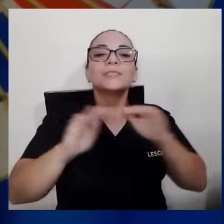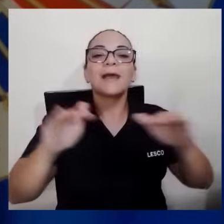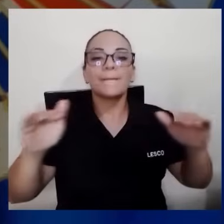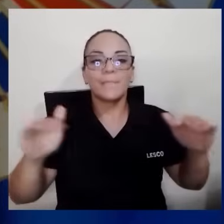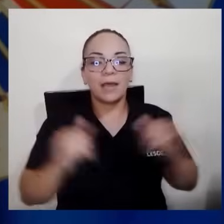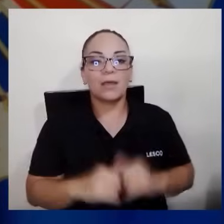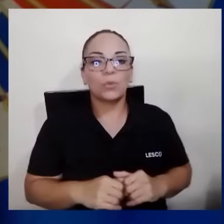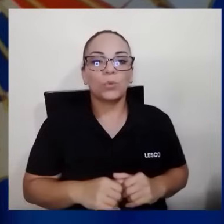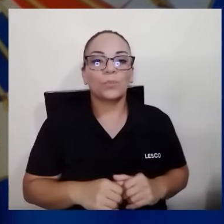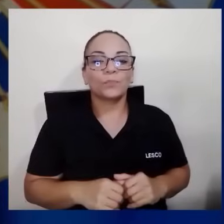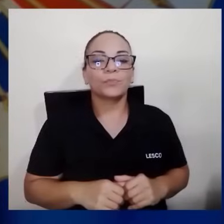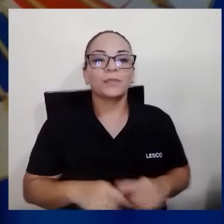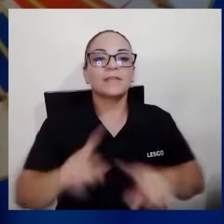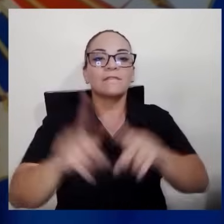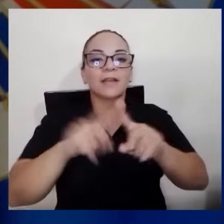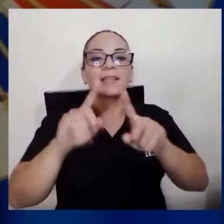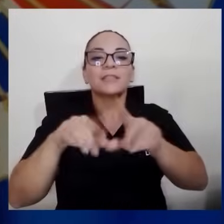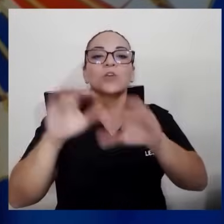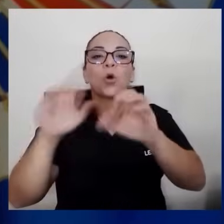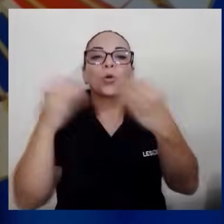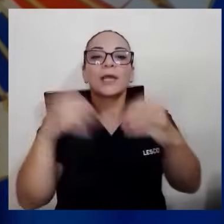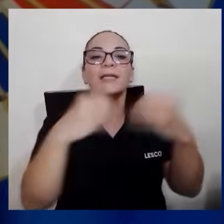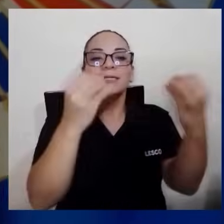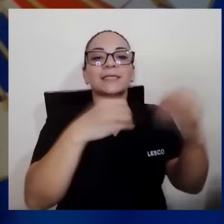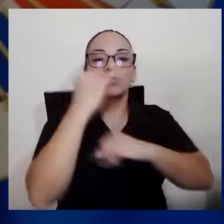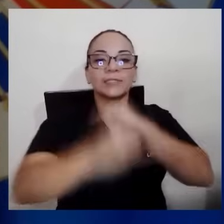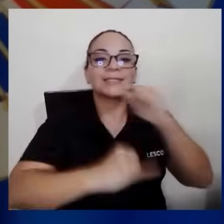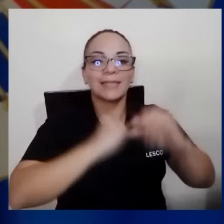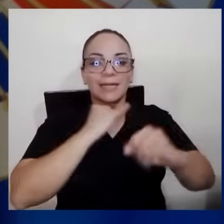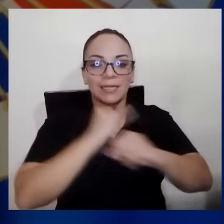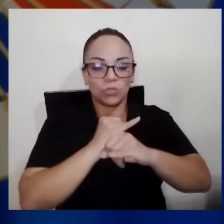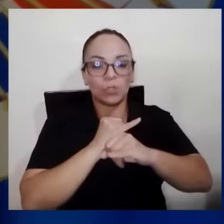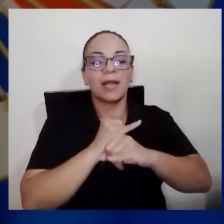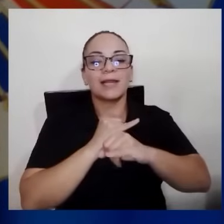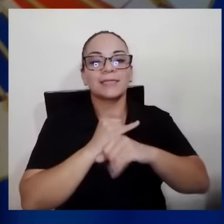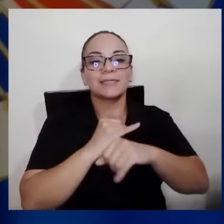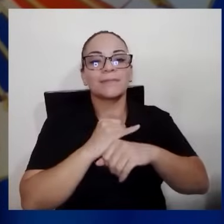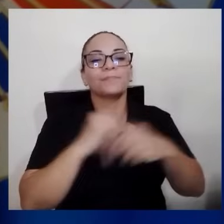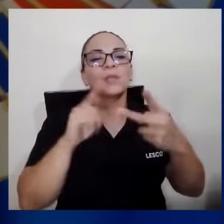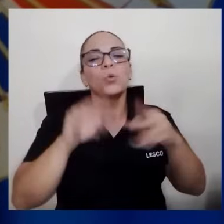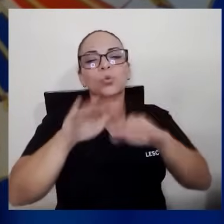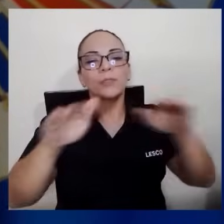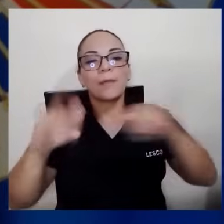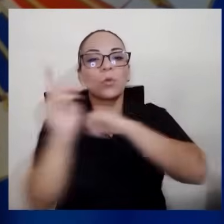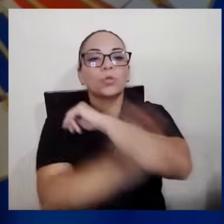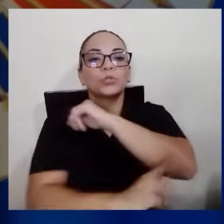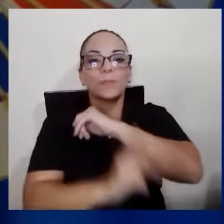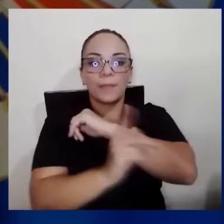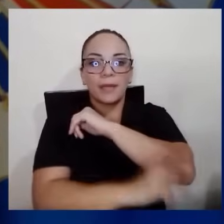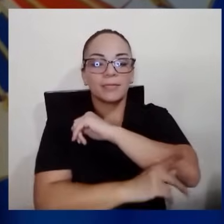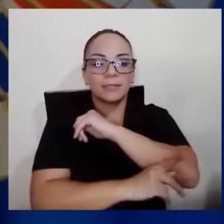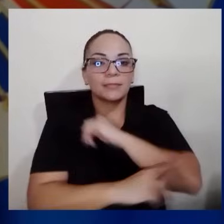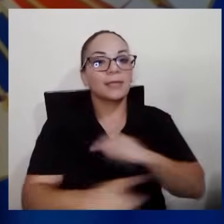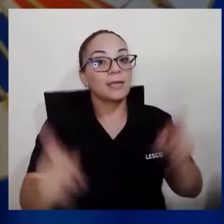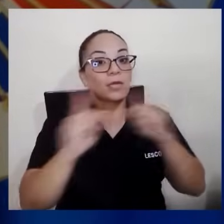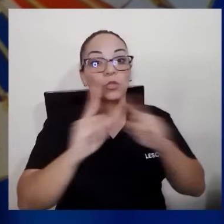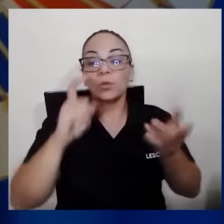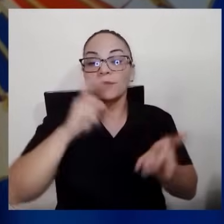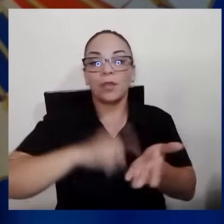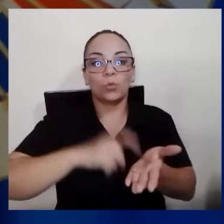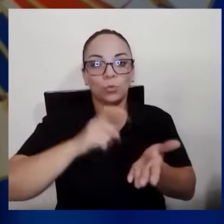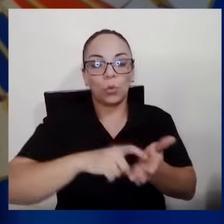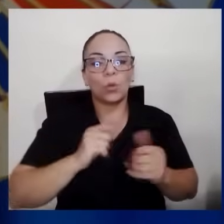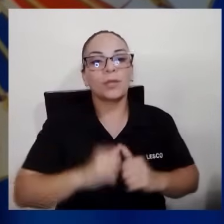organismos internacional a los países que no son deudores a los